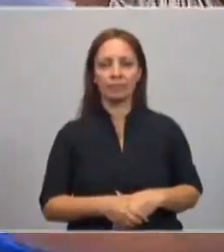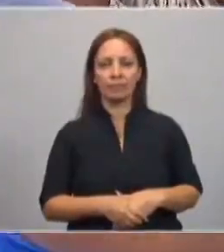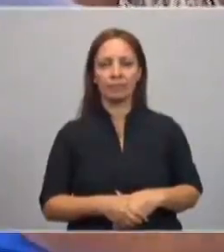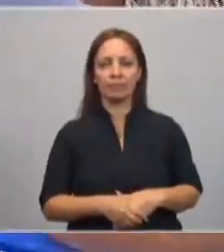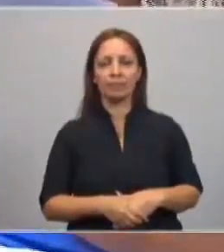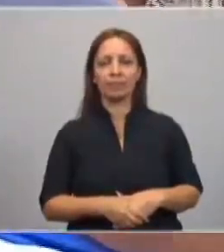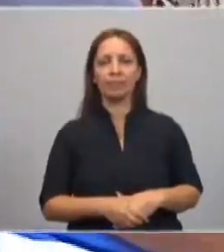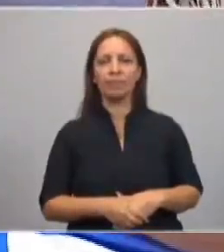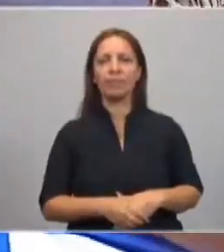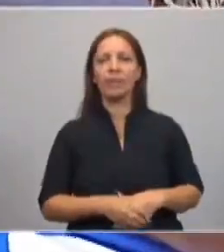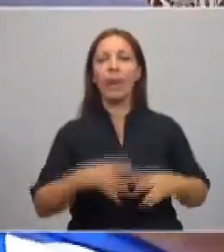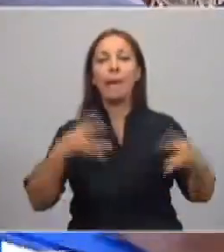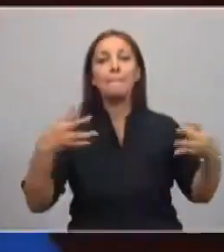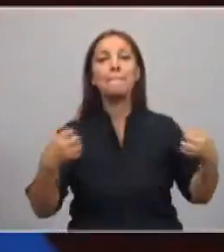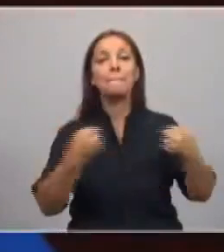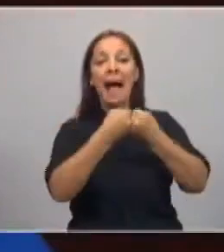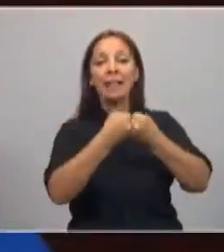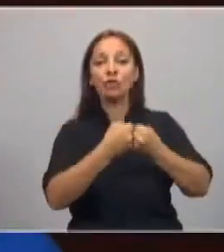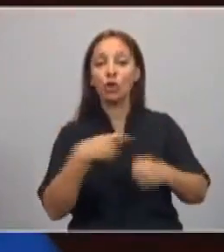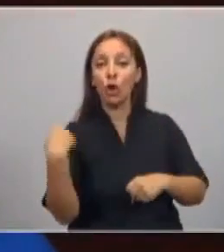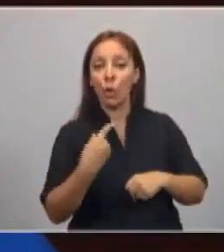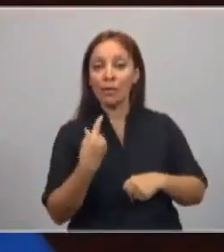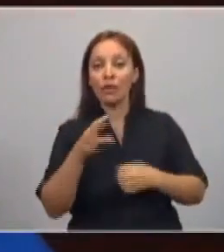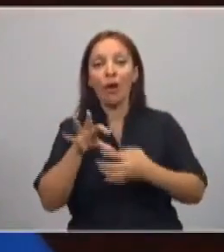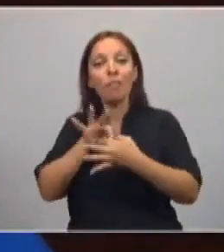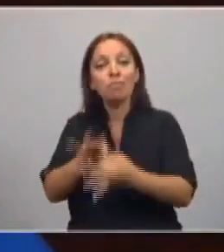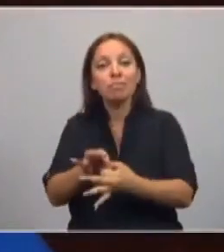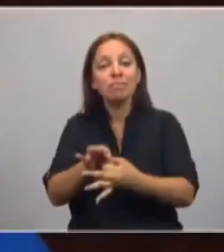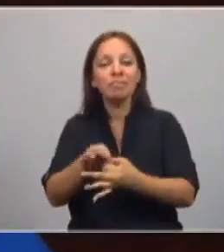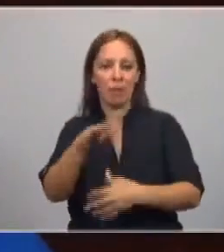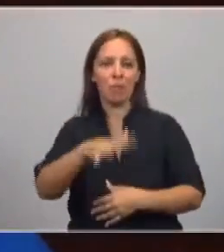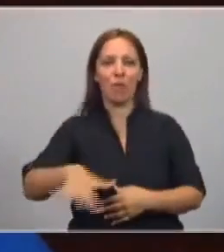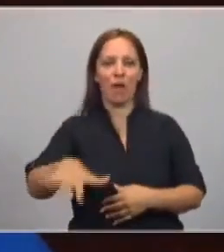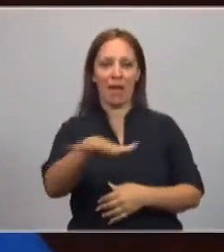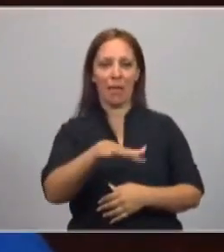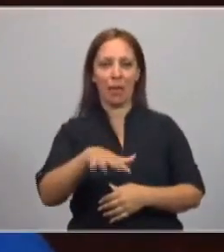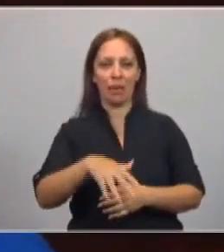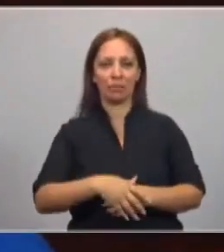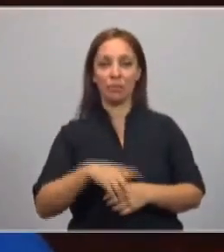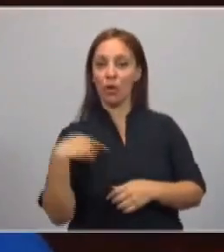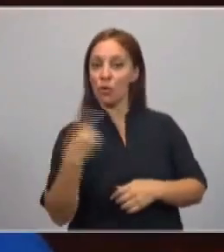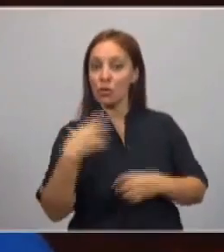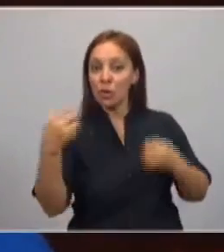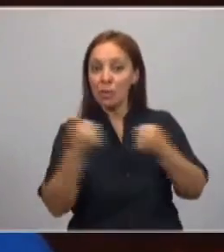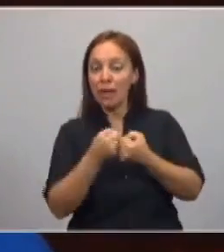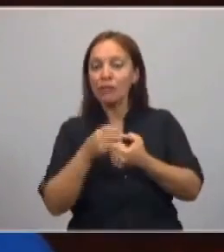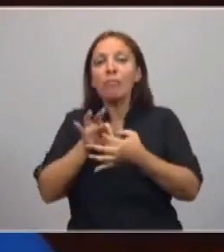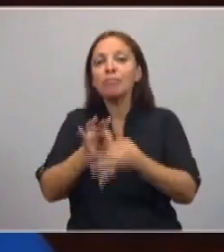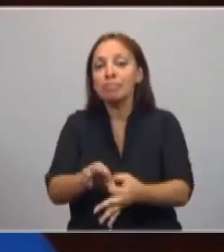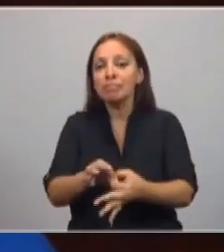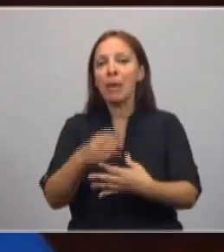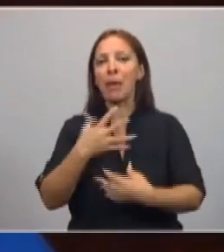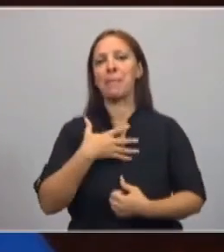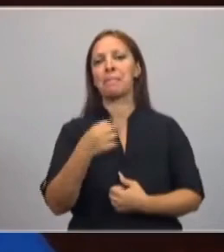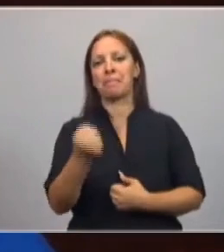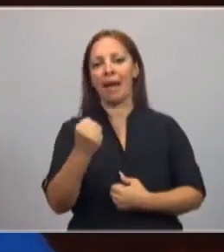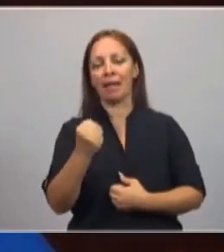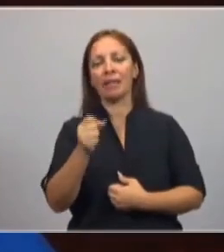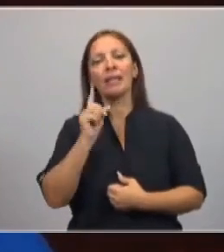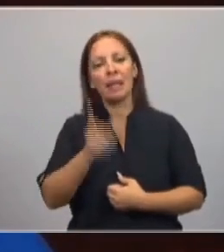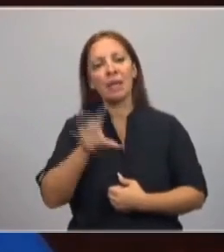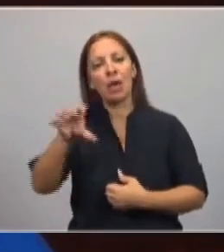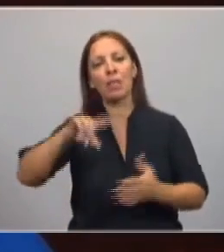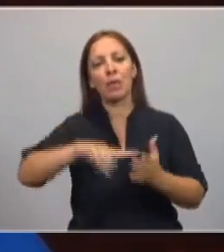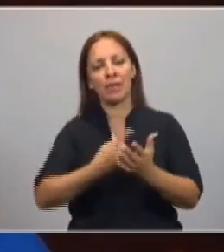Nuestro pacto es con el pueblo, nuestro pacto es con la patria y con la provincia,